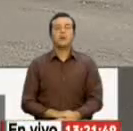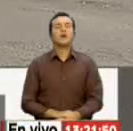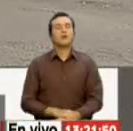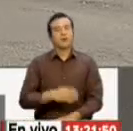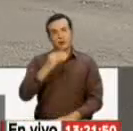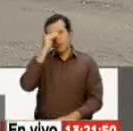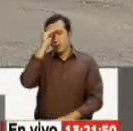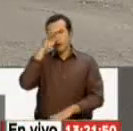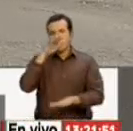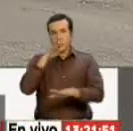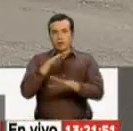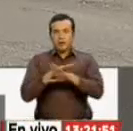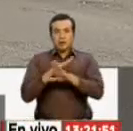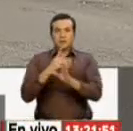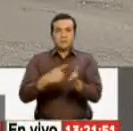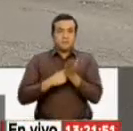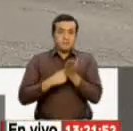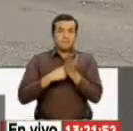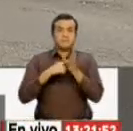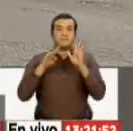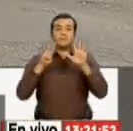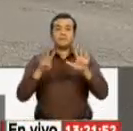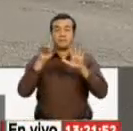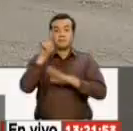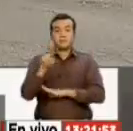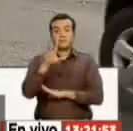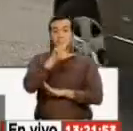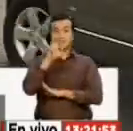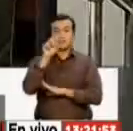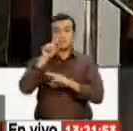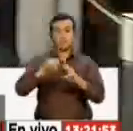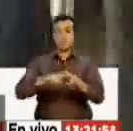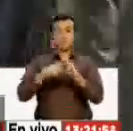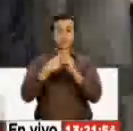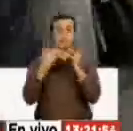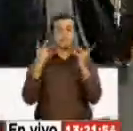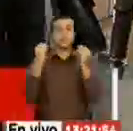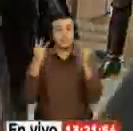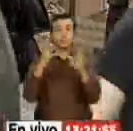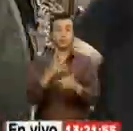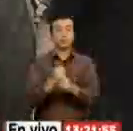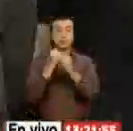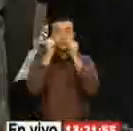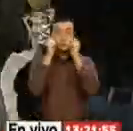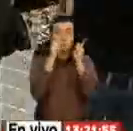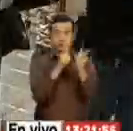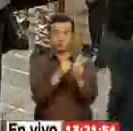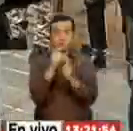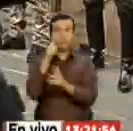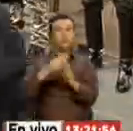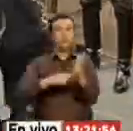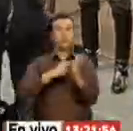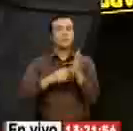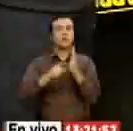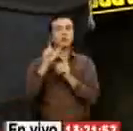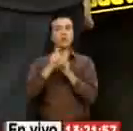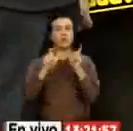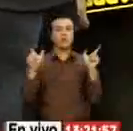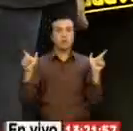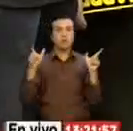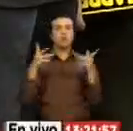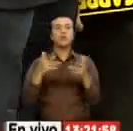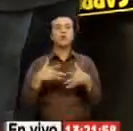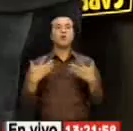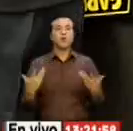Buenas tardes, la audiencia se reinstaló a las 9:30, esta vez con fuertes medidas de seguridad. Se prohibió el ingreso de aparatos